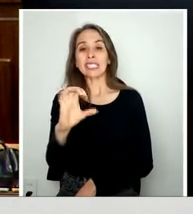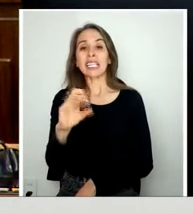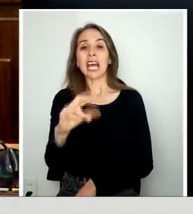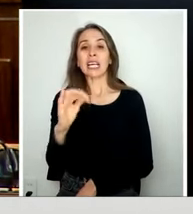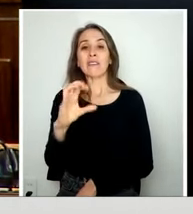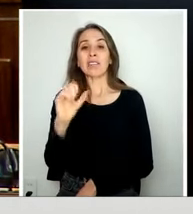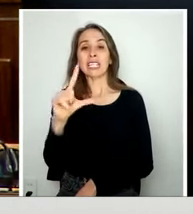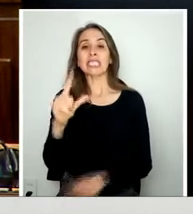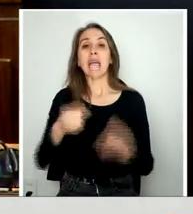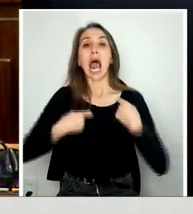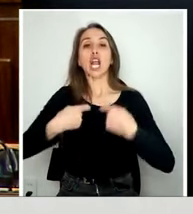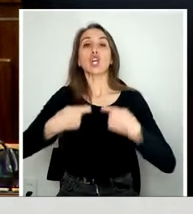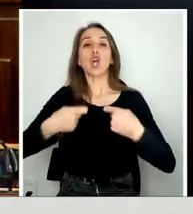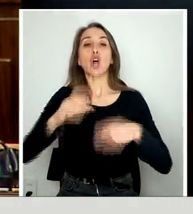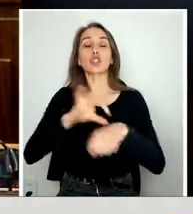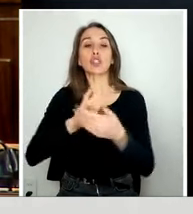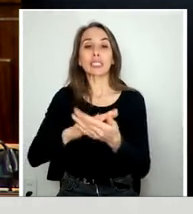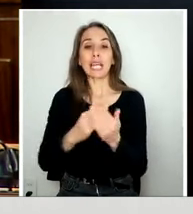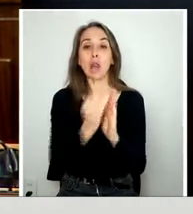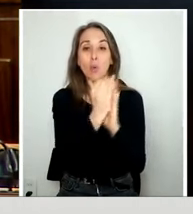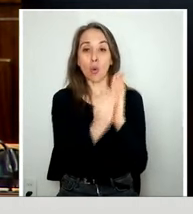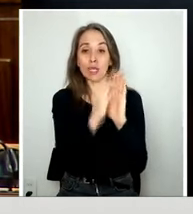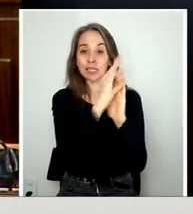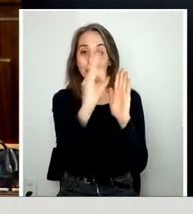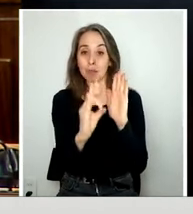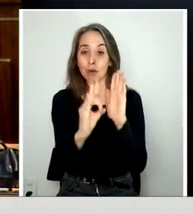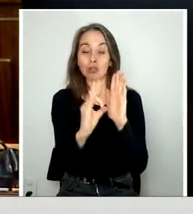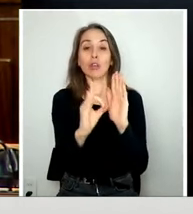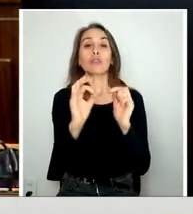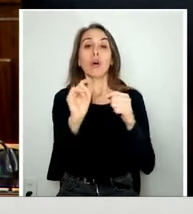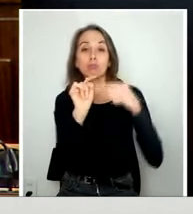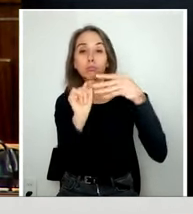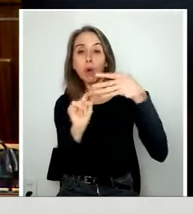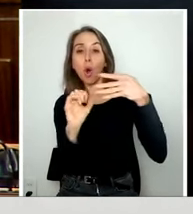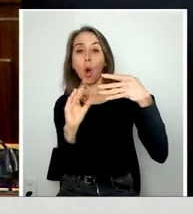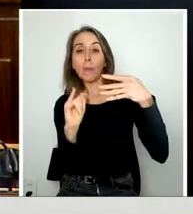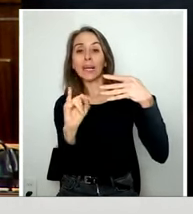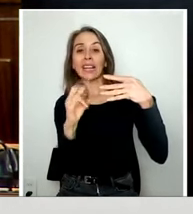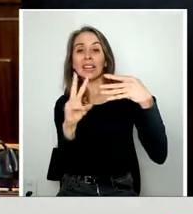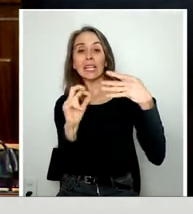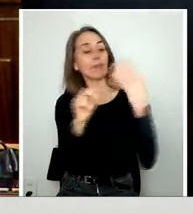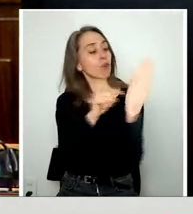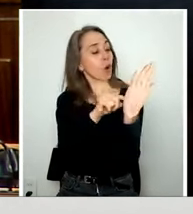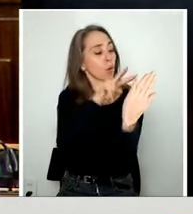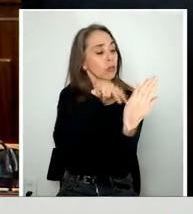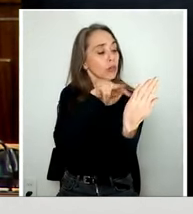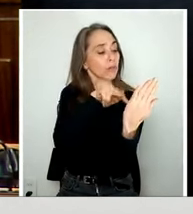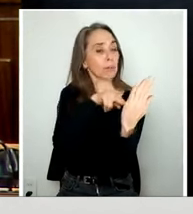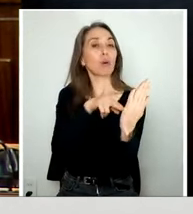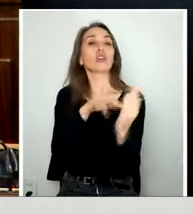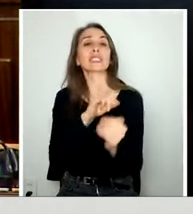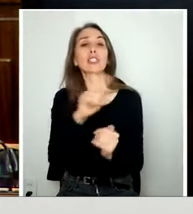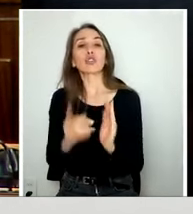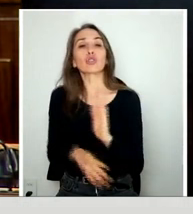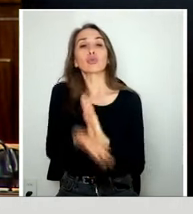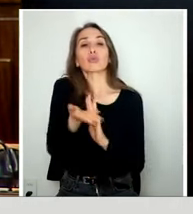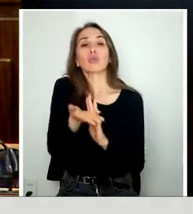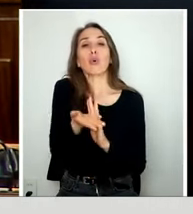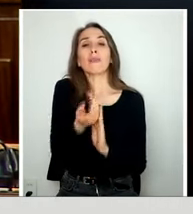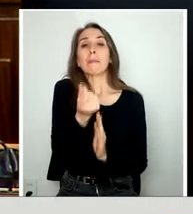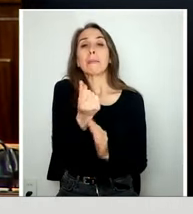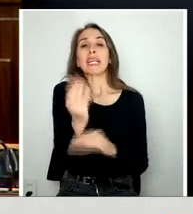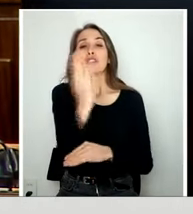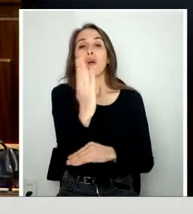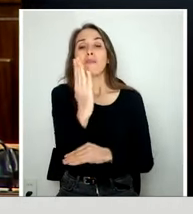pues buscó dar objetividad a los elementos que se tienen en consideración a la hora de reajustar el precio base de los planes contratados